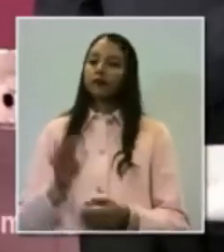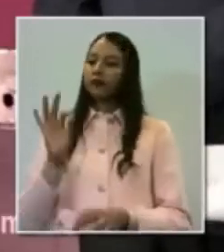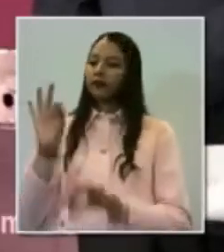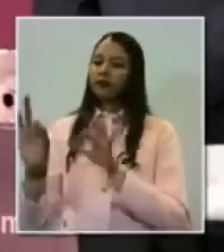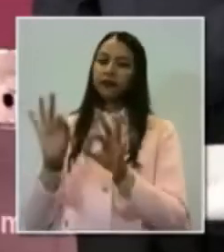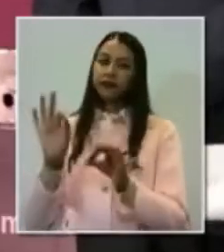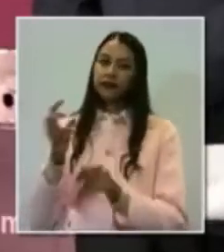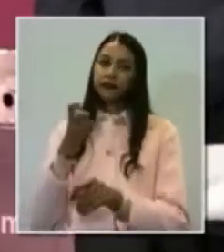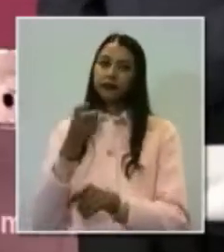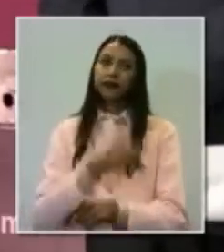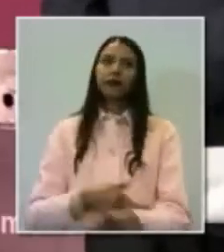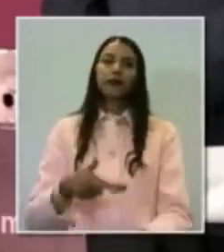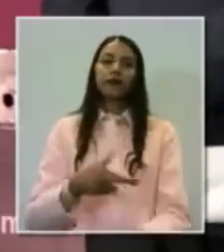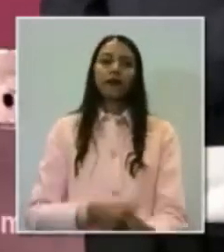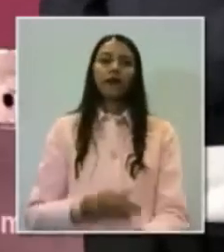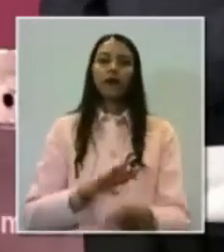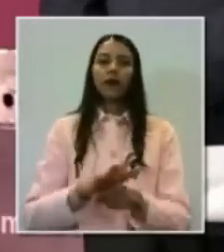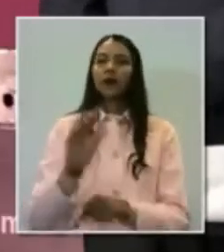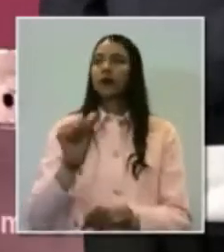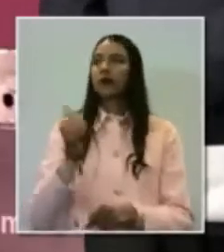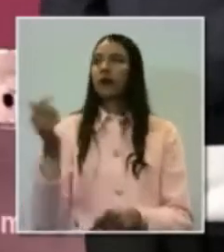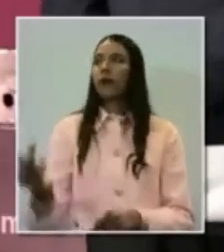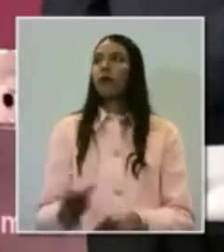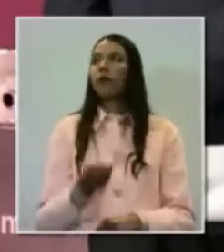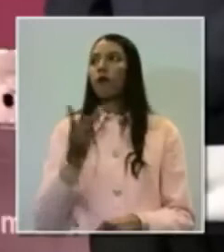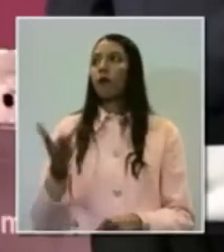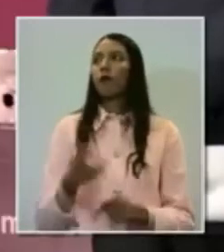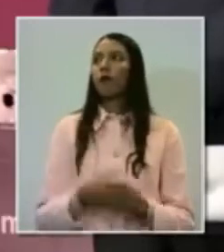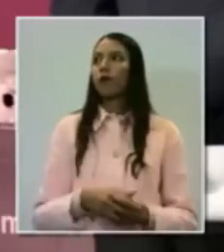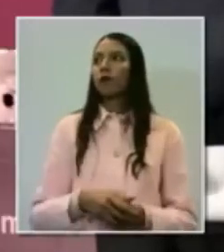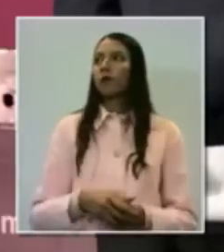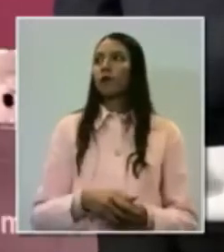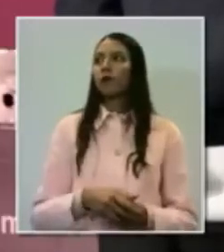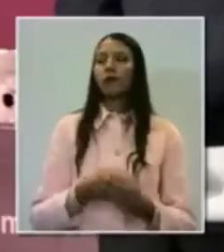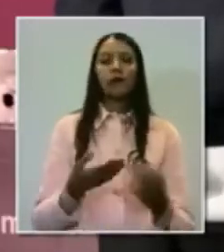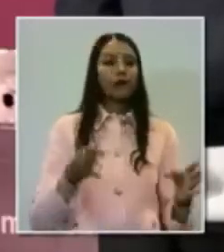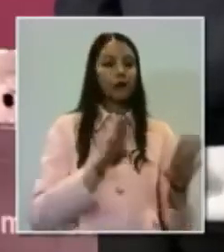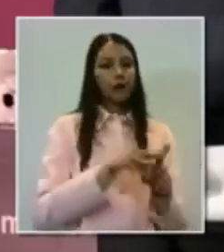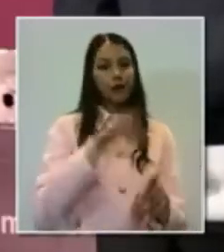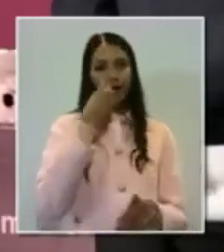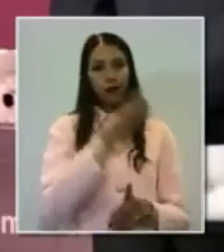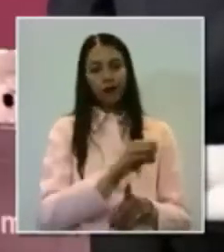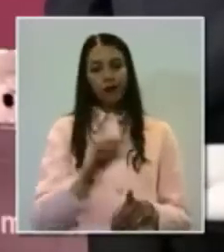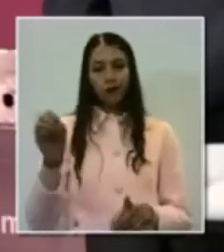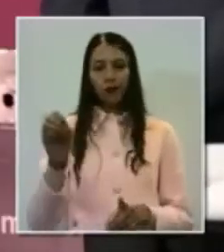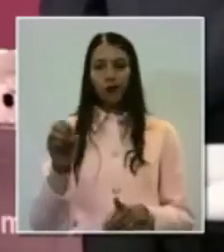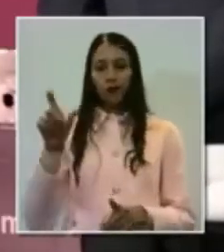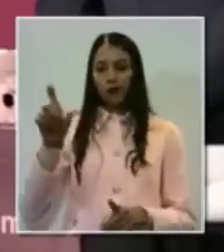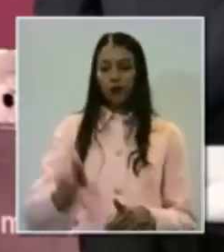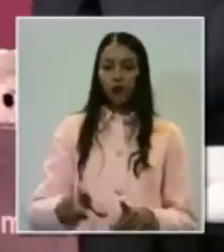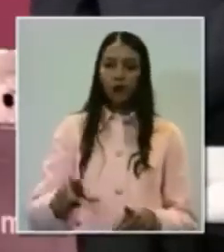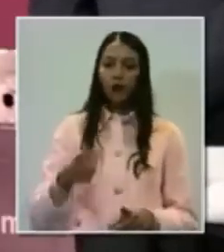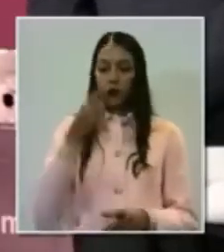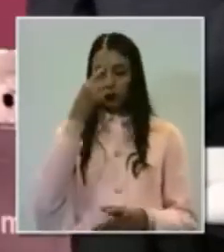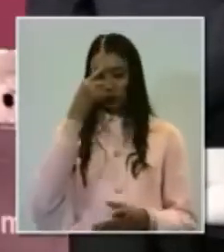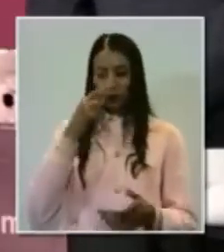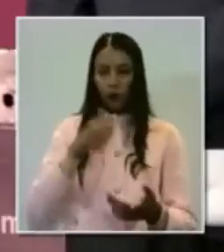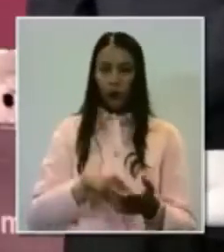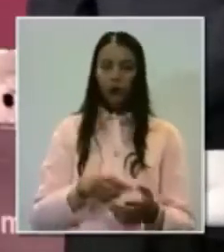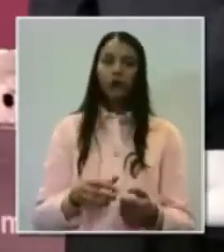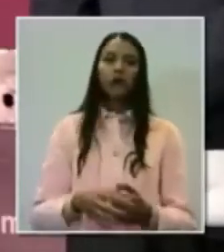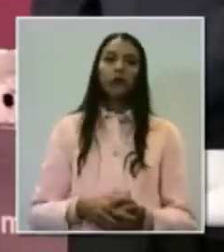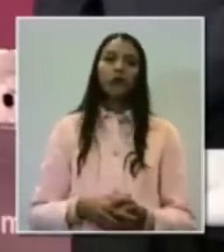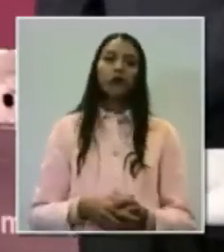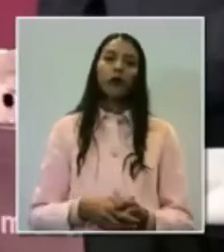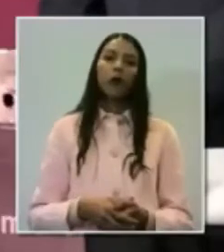en estos trámites, ¿no? ¿Cuál era la otra pregunta? De que si la toma es para obligarlos a cobrar por tarjeta. Bueno, creo